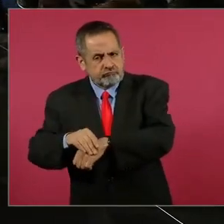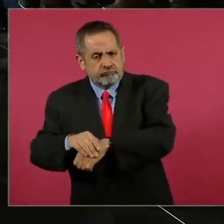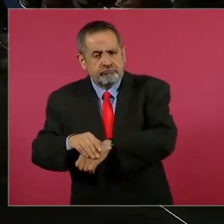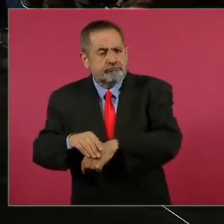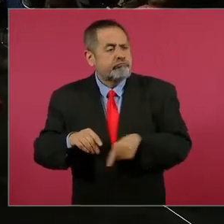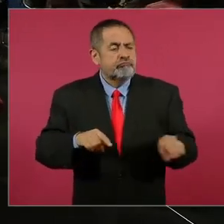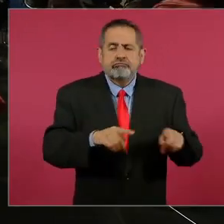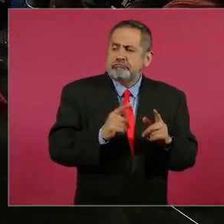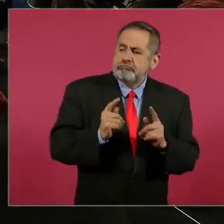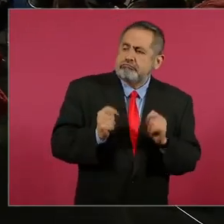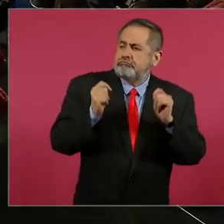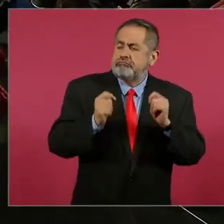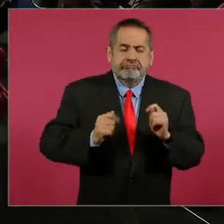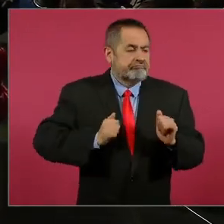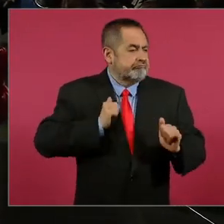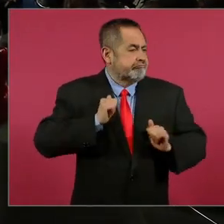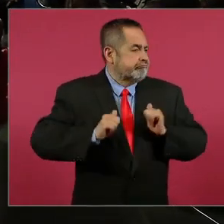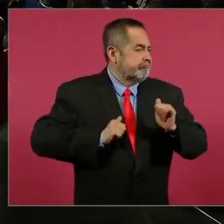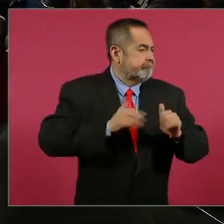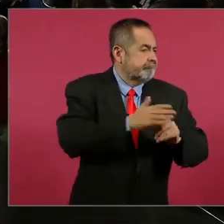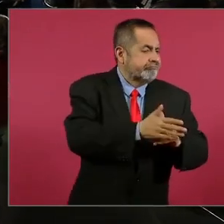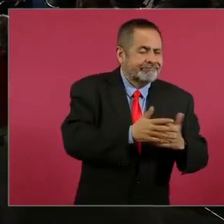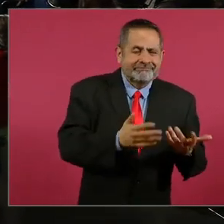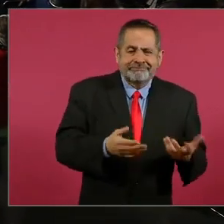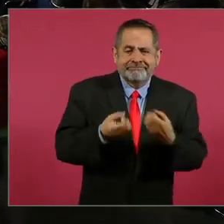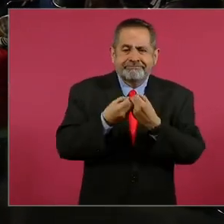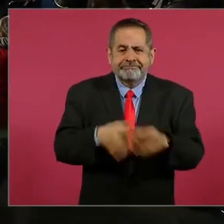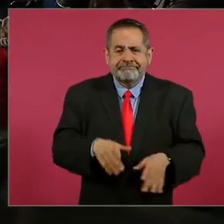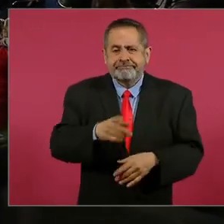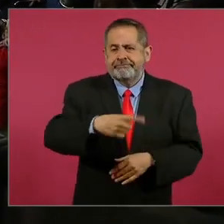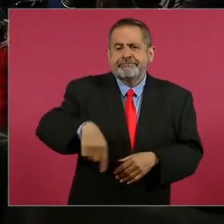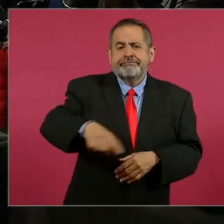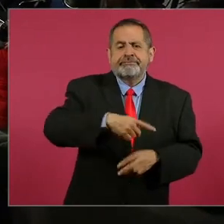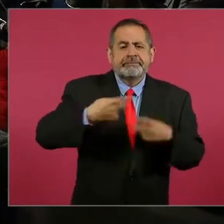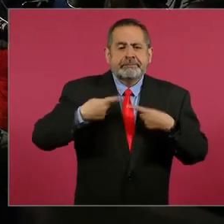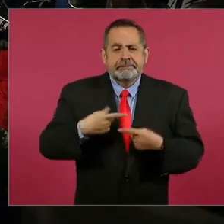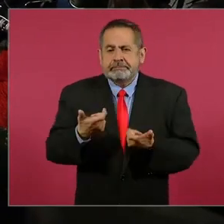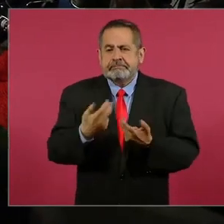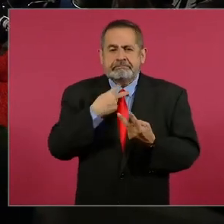hace décadas viven y mantienen a sus familias